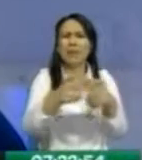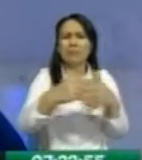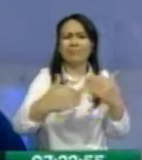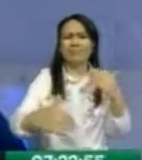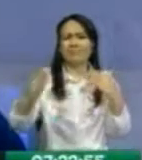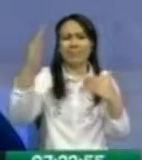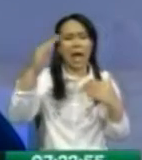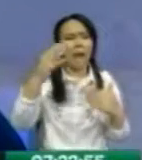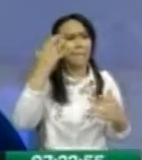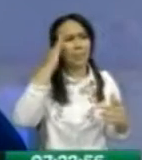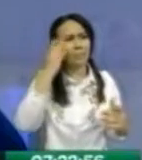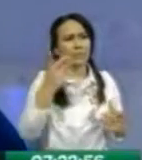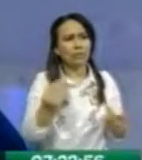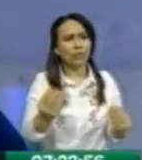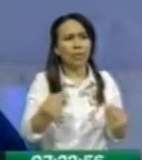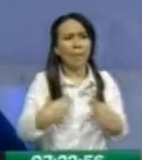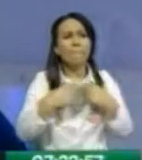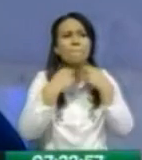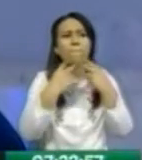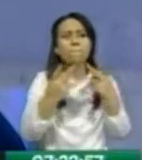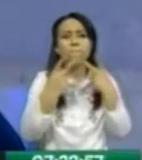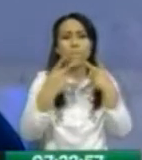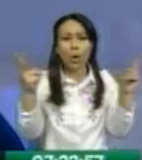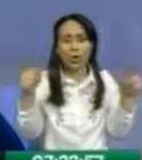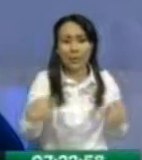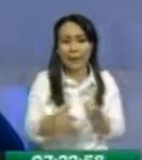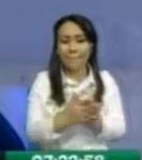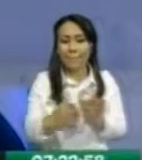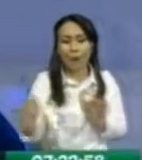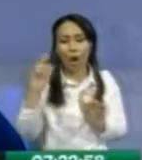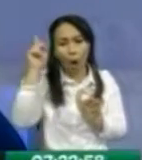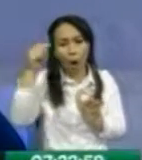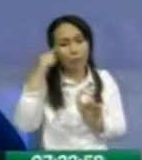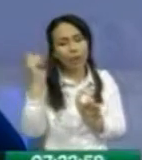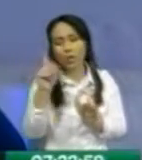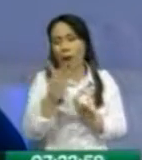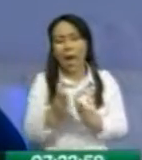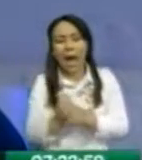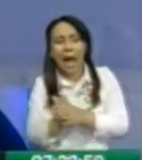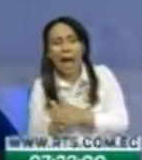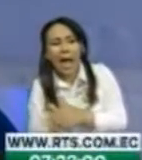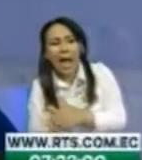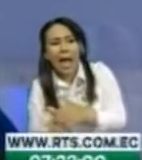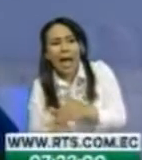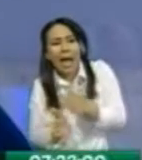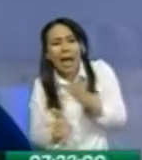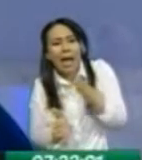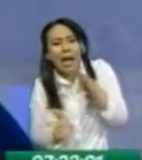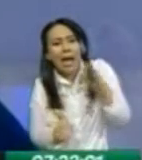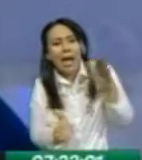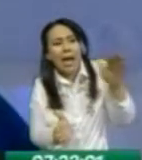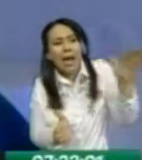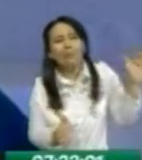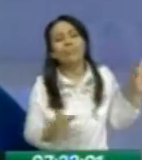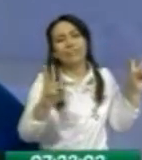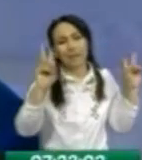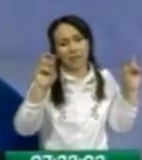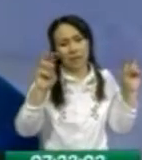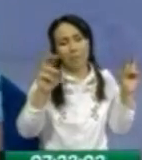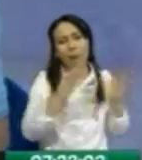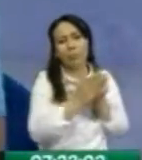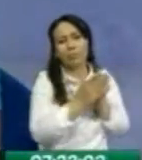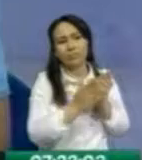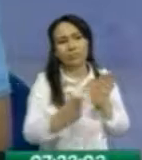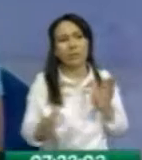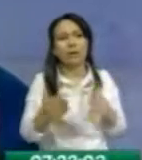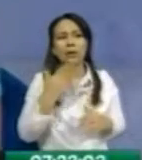que no son casos que se han desatado exclusivamente en este periodo de gobierno. Es un tema que venimos arrastrando, que es un tema estructural, que tiene que ver mucho